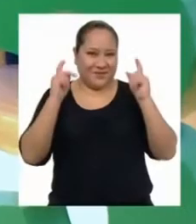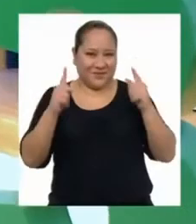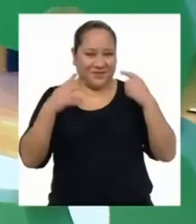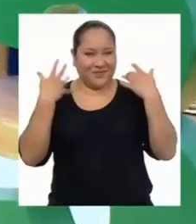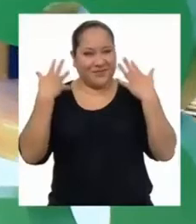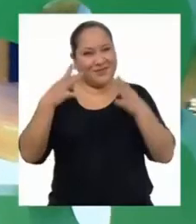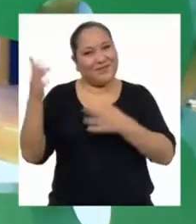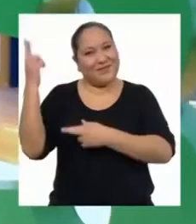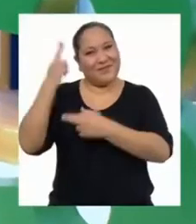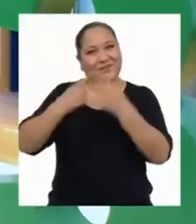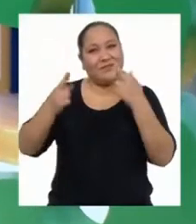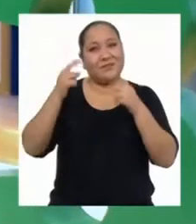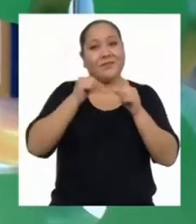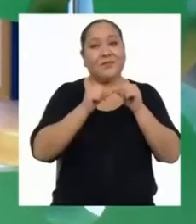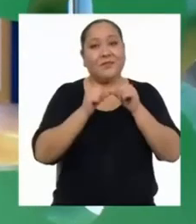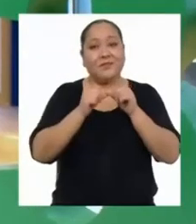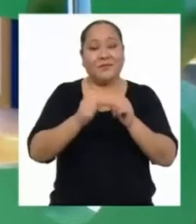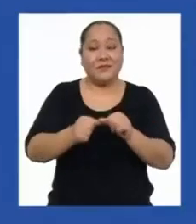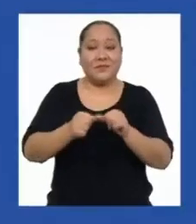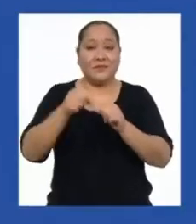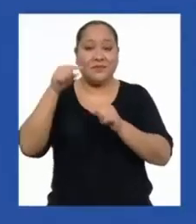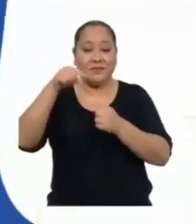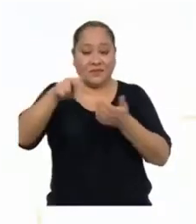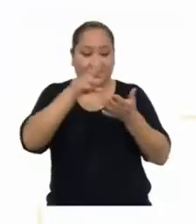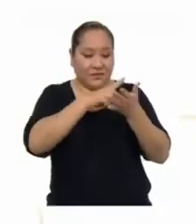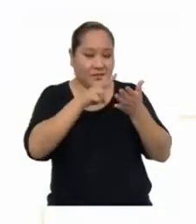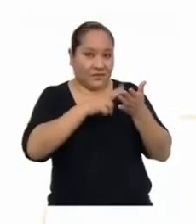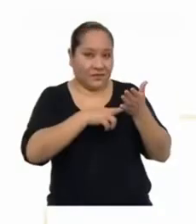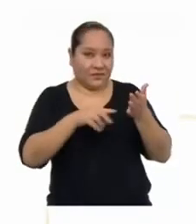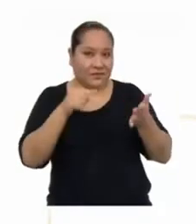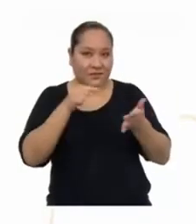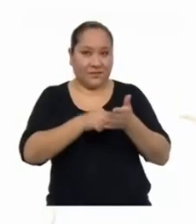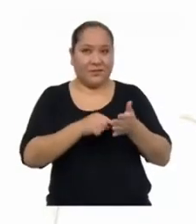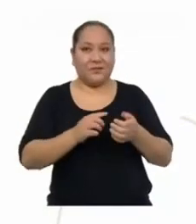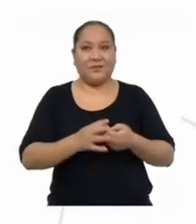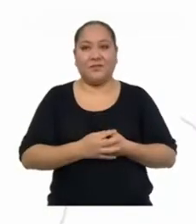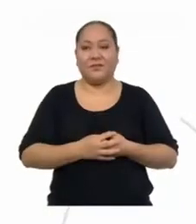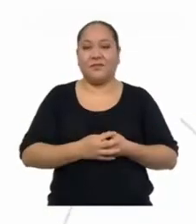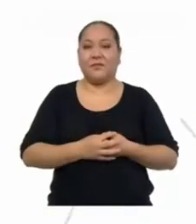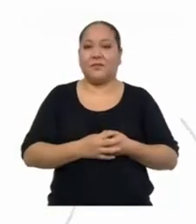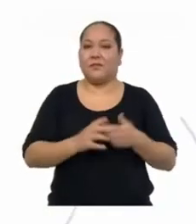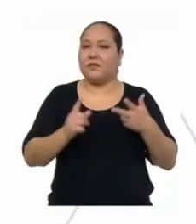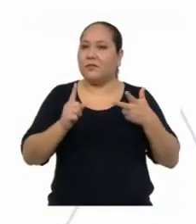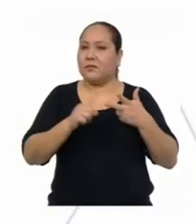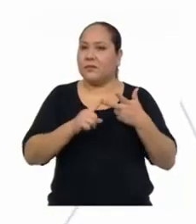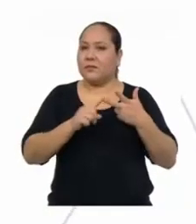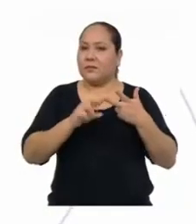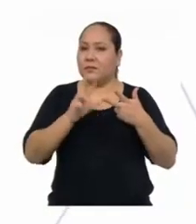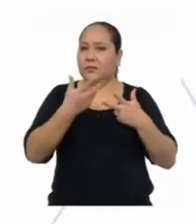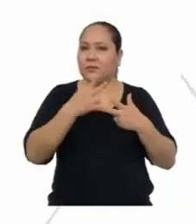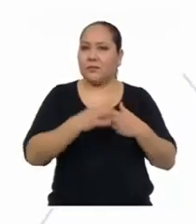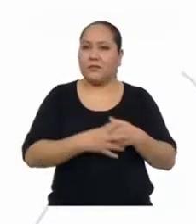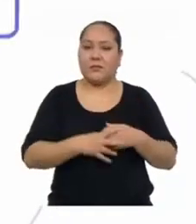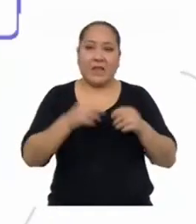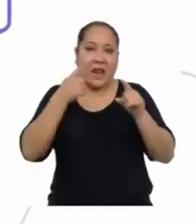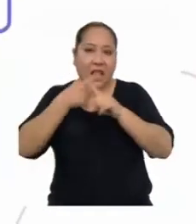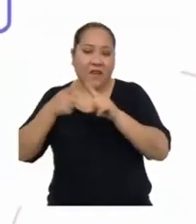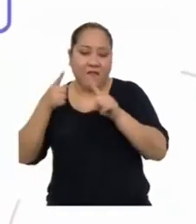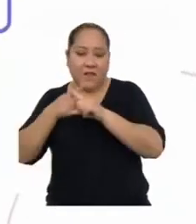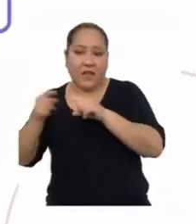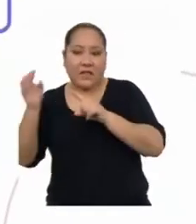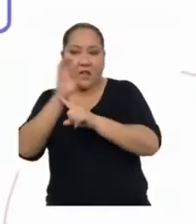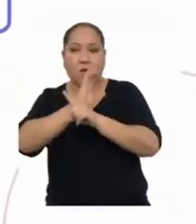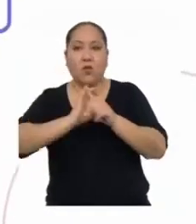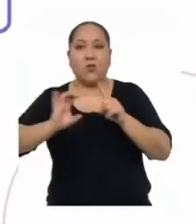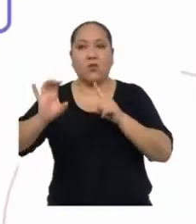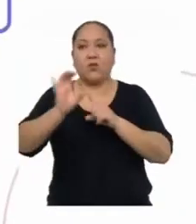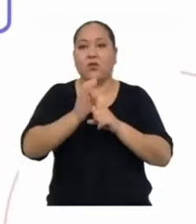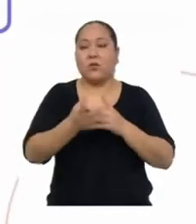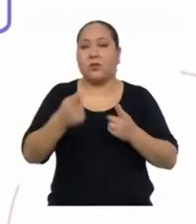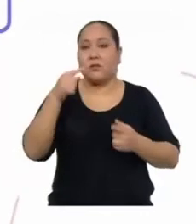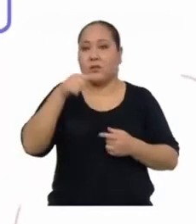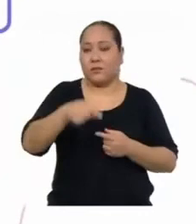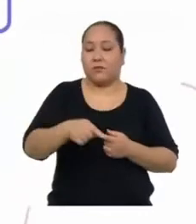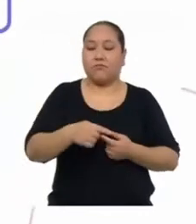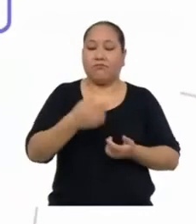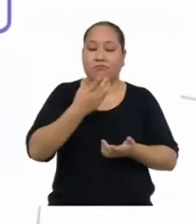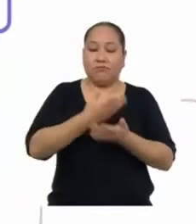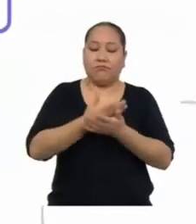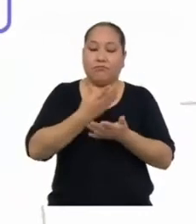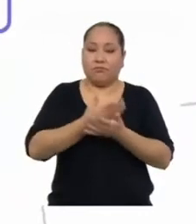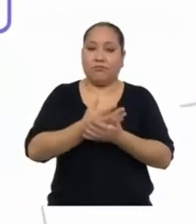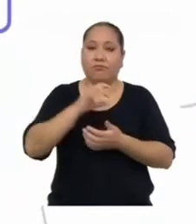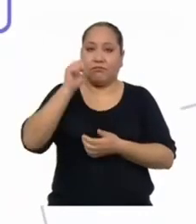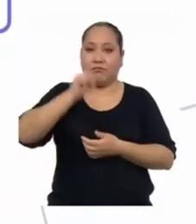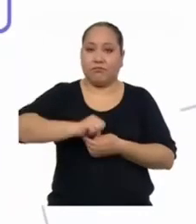Regresamos y continuamos con la lectura. Punto 3. La diversidad cultural fue evidente desde